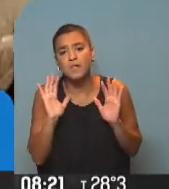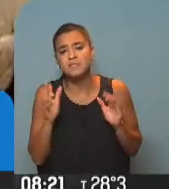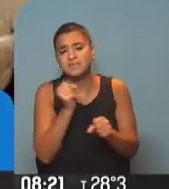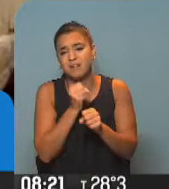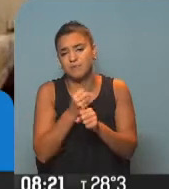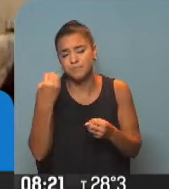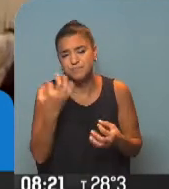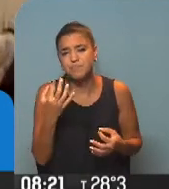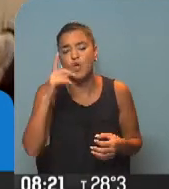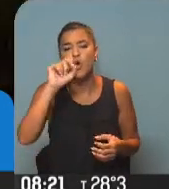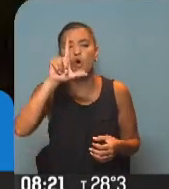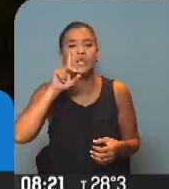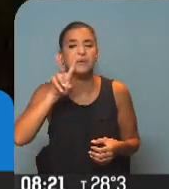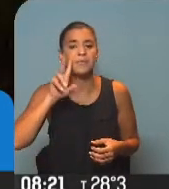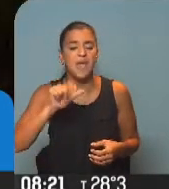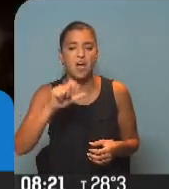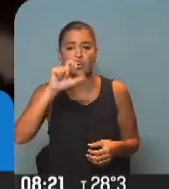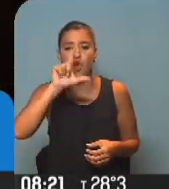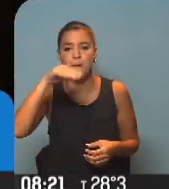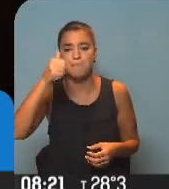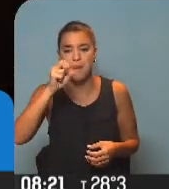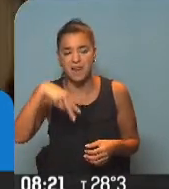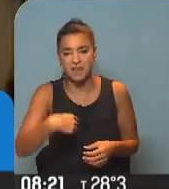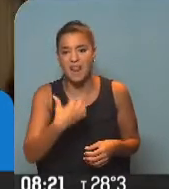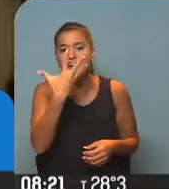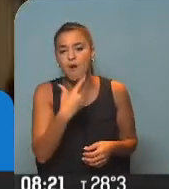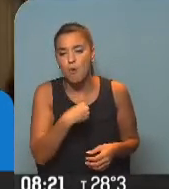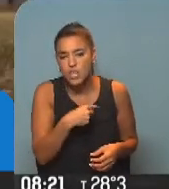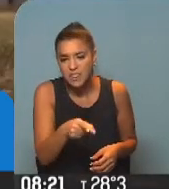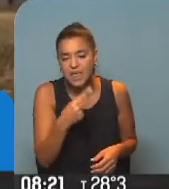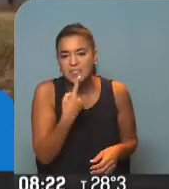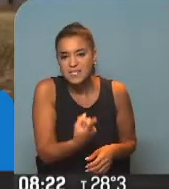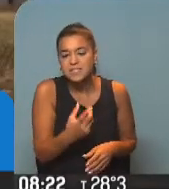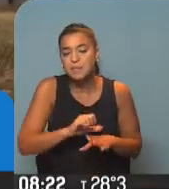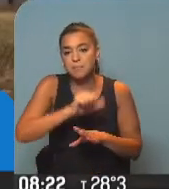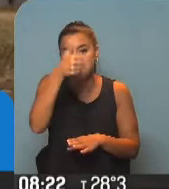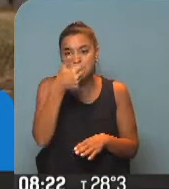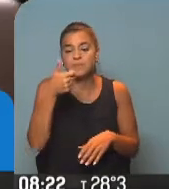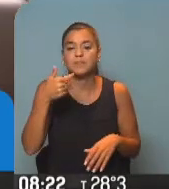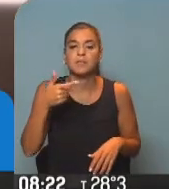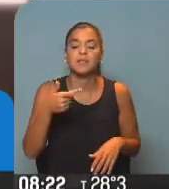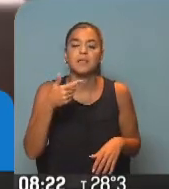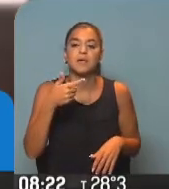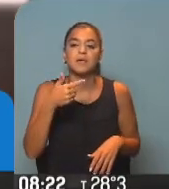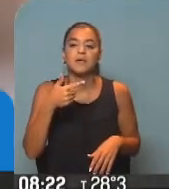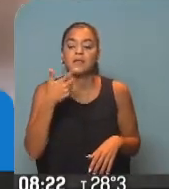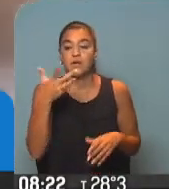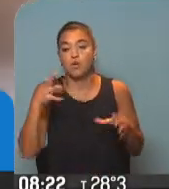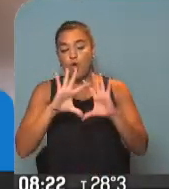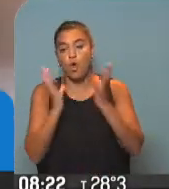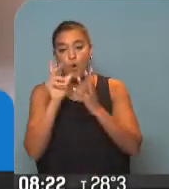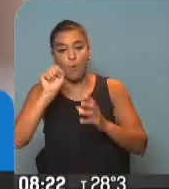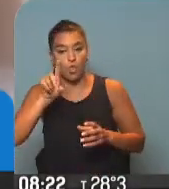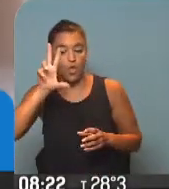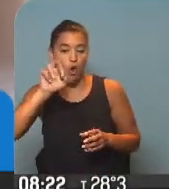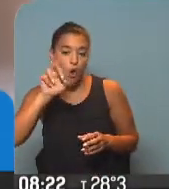maravilloso, es Olivia Colman, por La Favorita, aunque hasta acá la que ha ganado el premio del Sindicato de Actores y los Globo de Oro es Glenn Close.